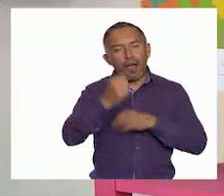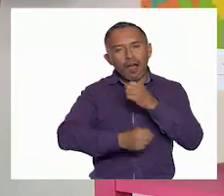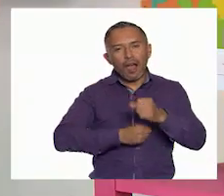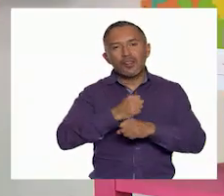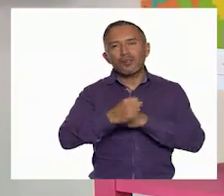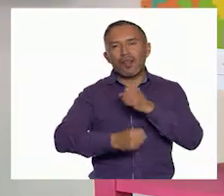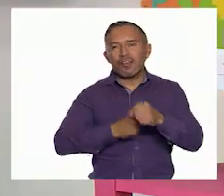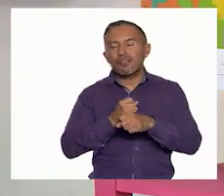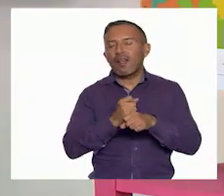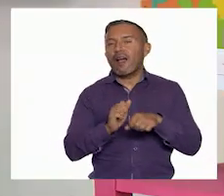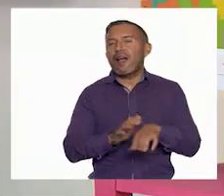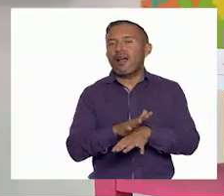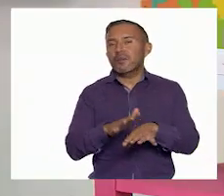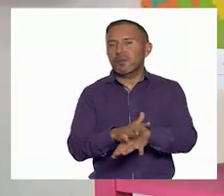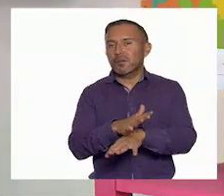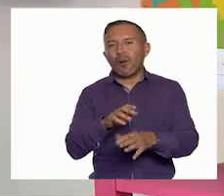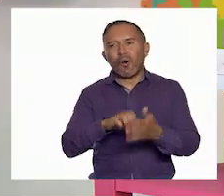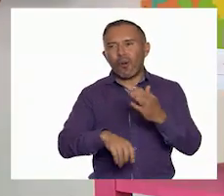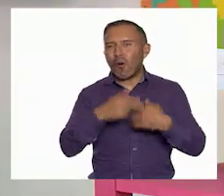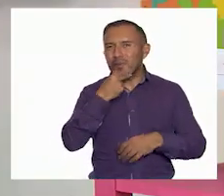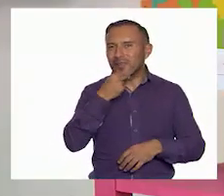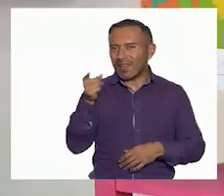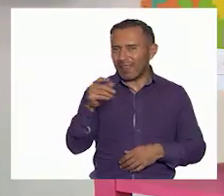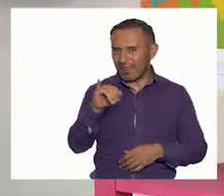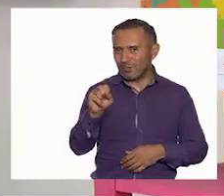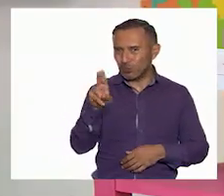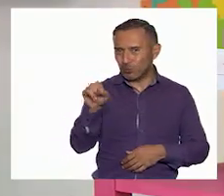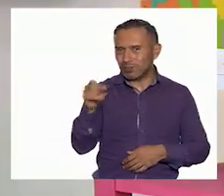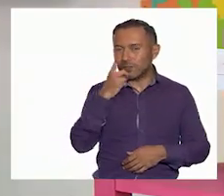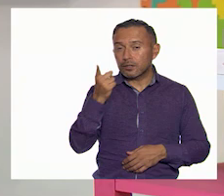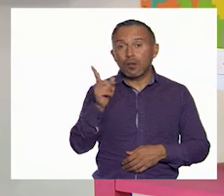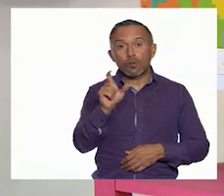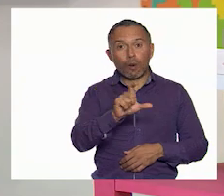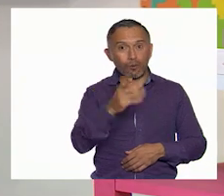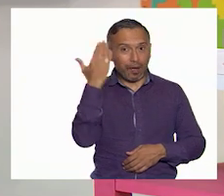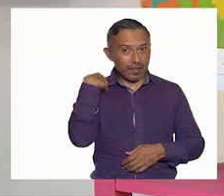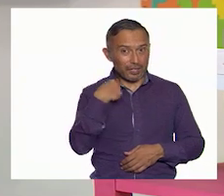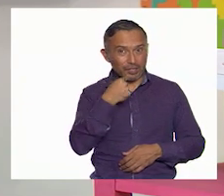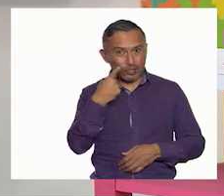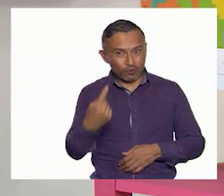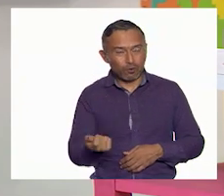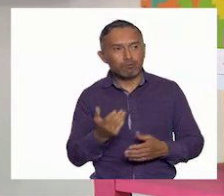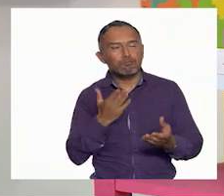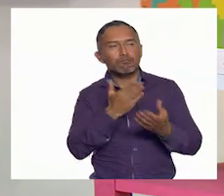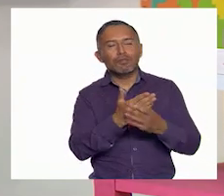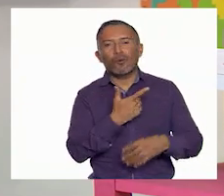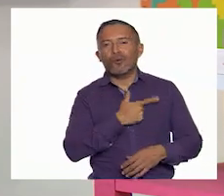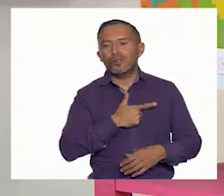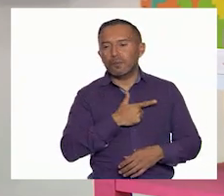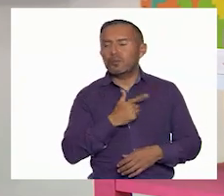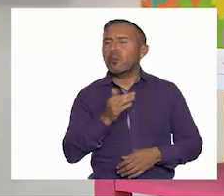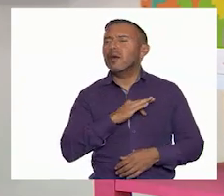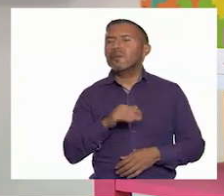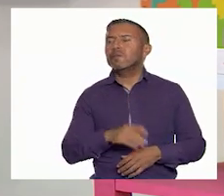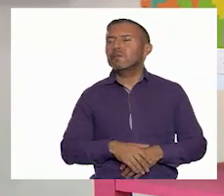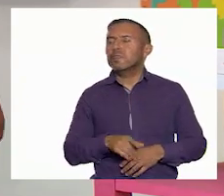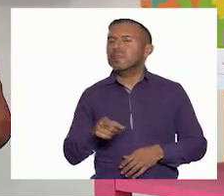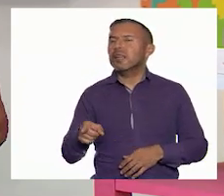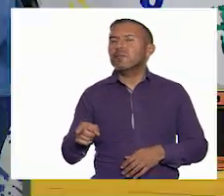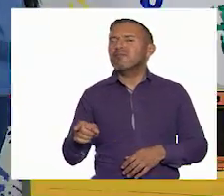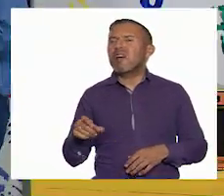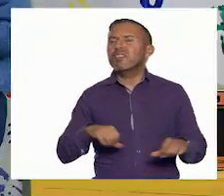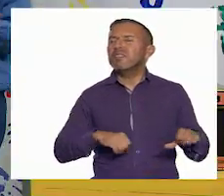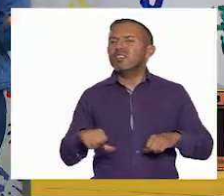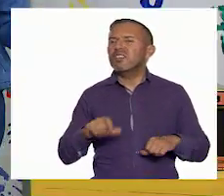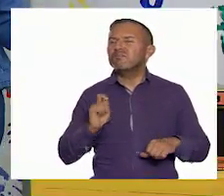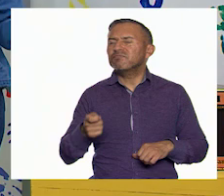caso, el Señor Jesús nos comentaba que cuando él era niño le gustaba ir. Entonces, ¿Cómo le pondríamos a la actividad que él realizaba, Pili? Ah,